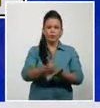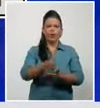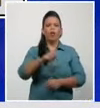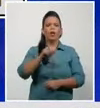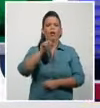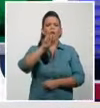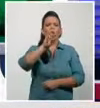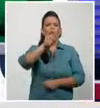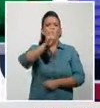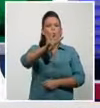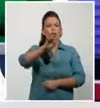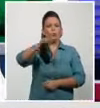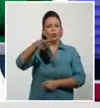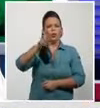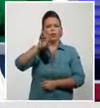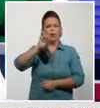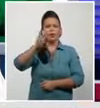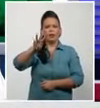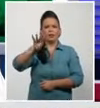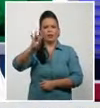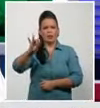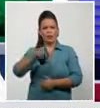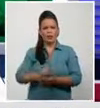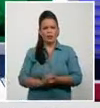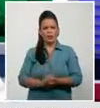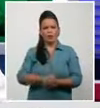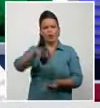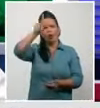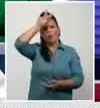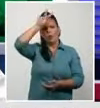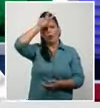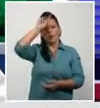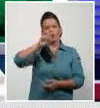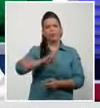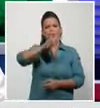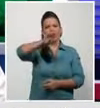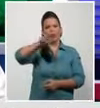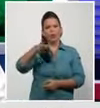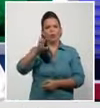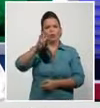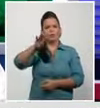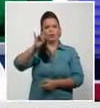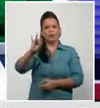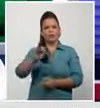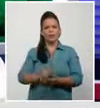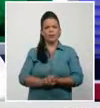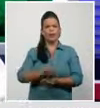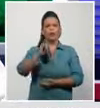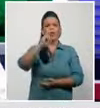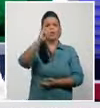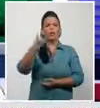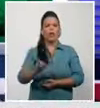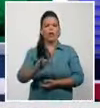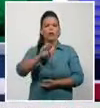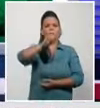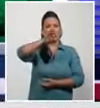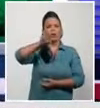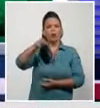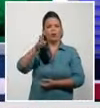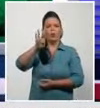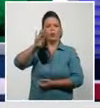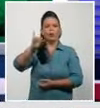4,37, Perú con 3,7 e Italia con 3,46.